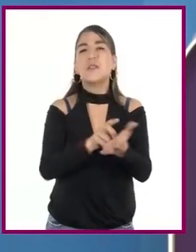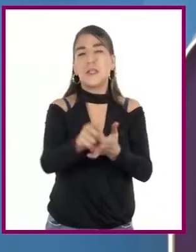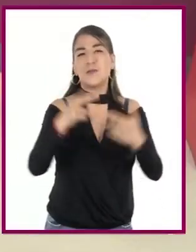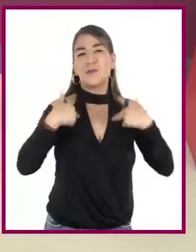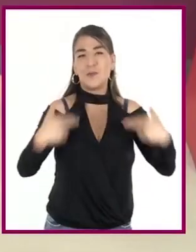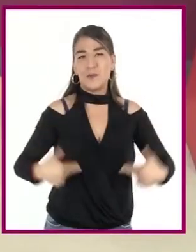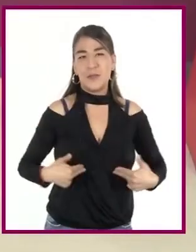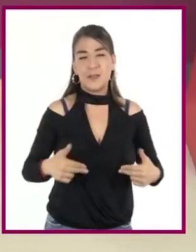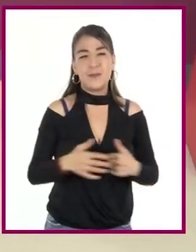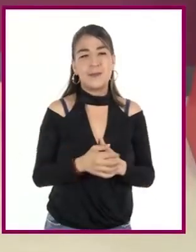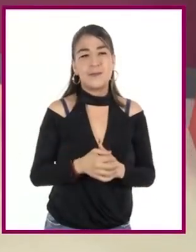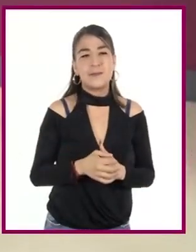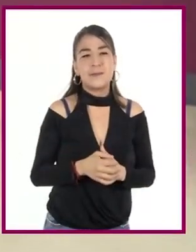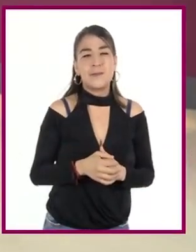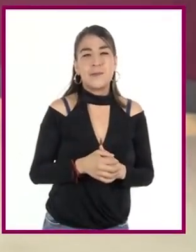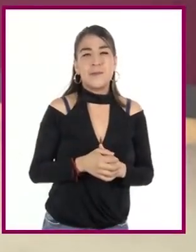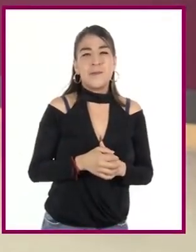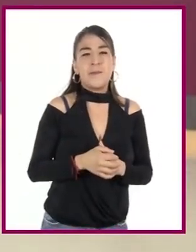humanos.